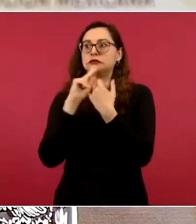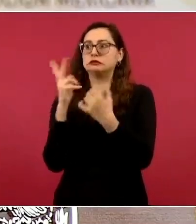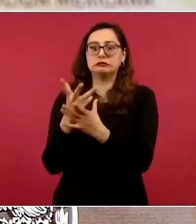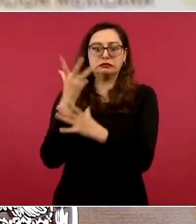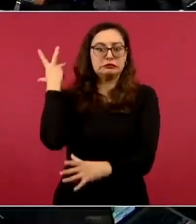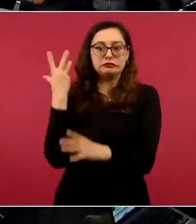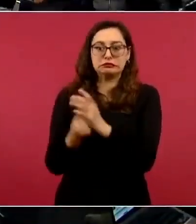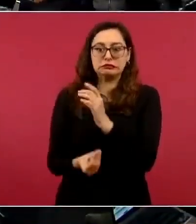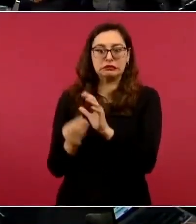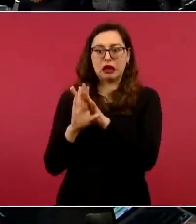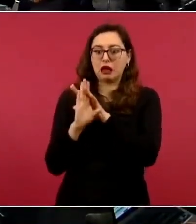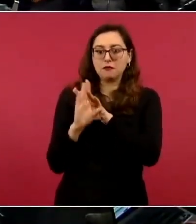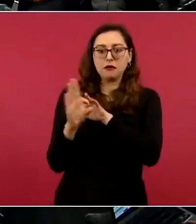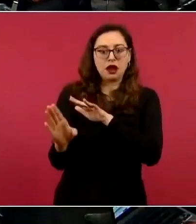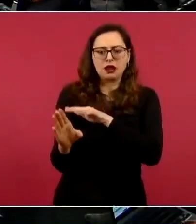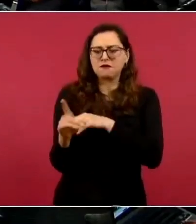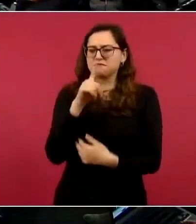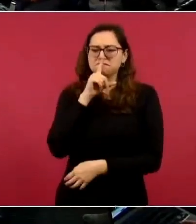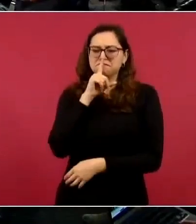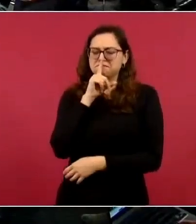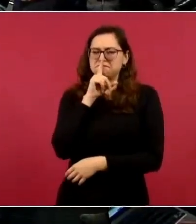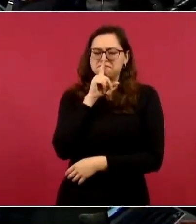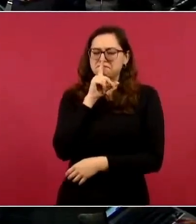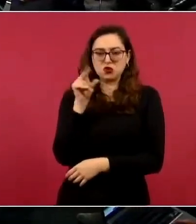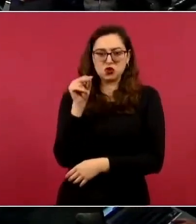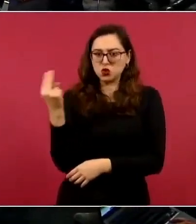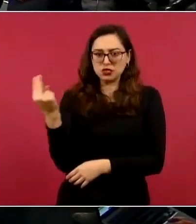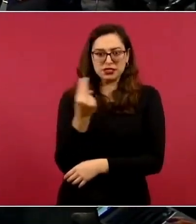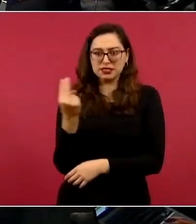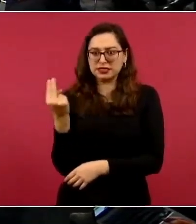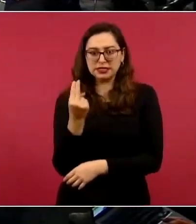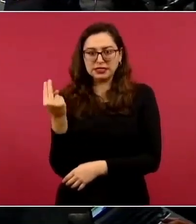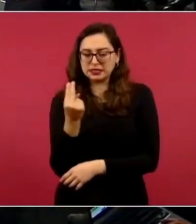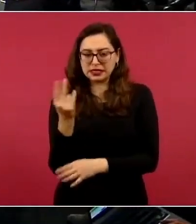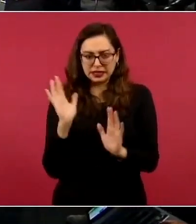sin tener que buscarse la vida